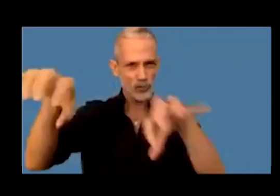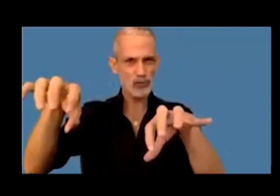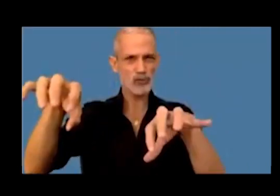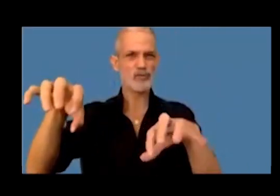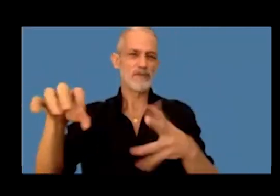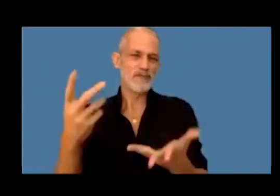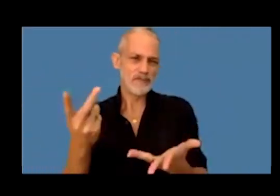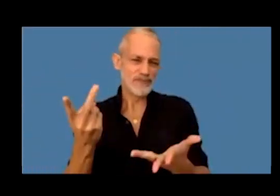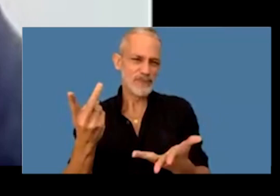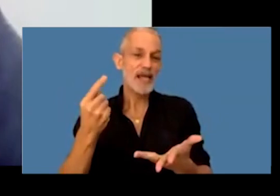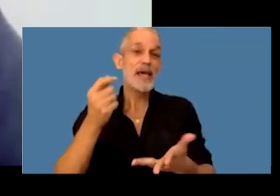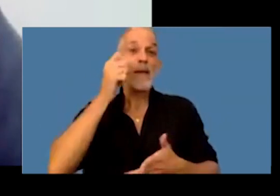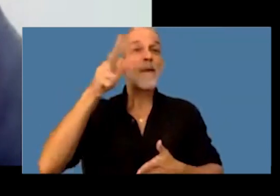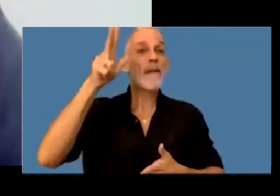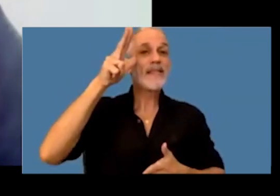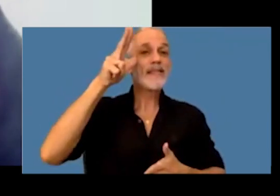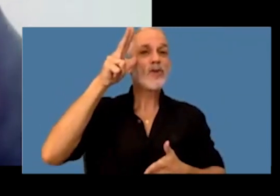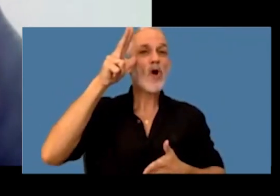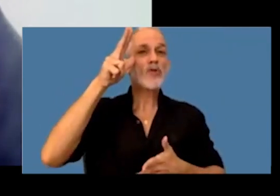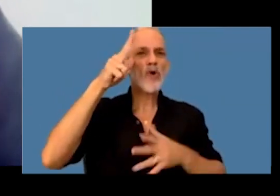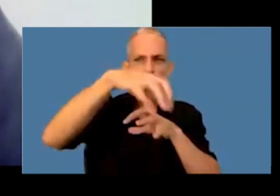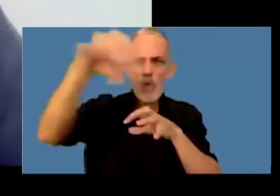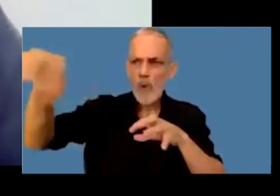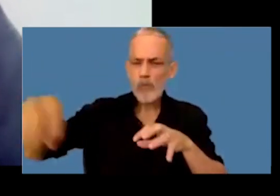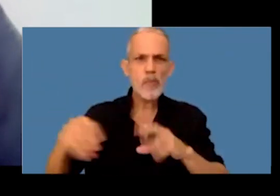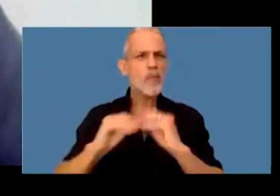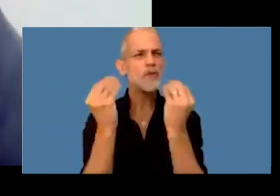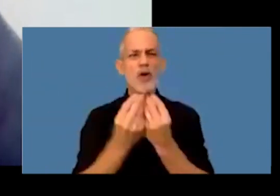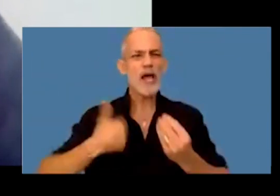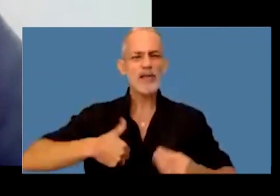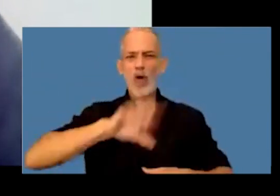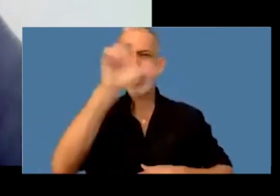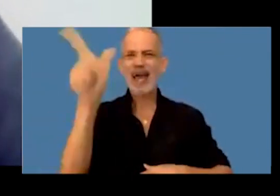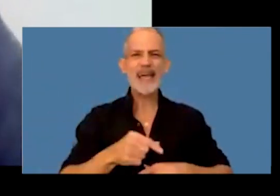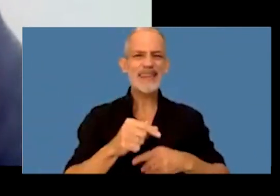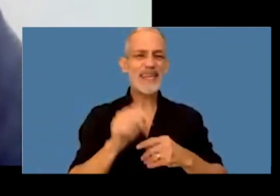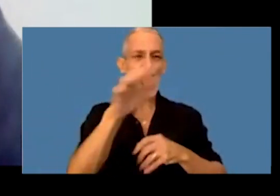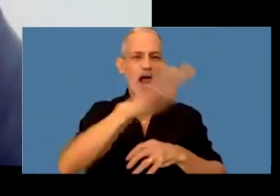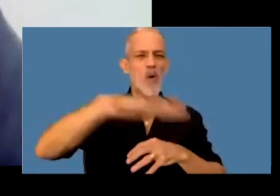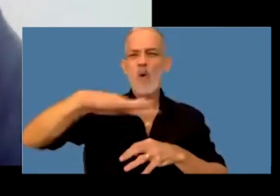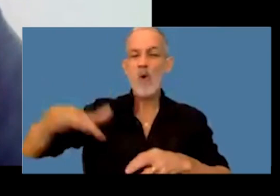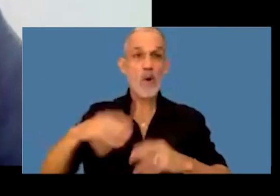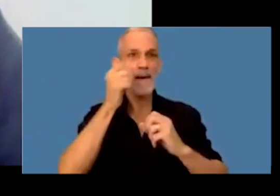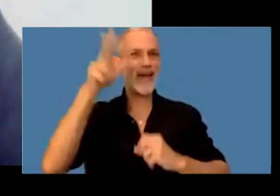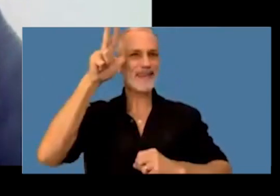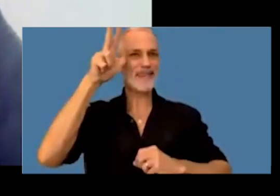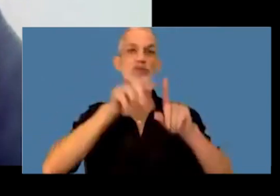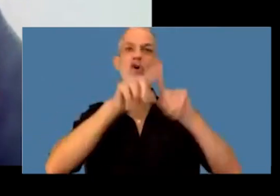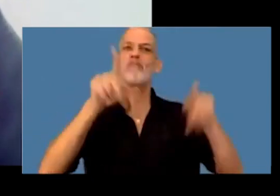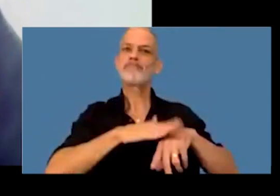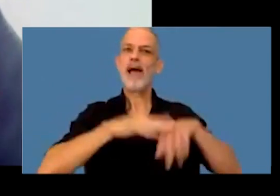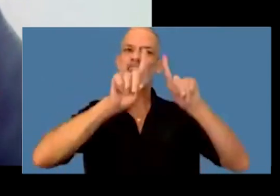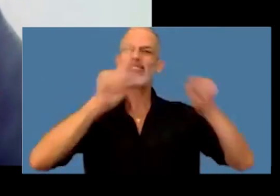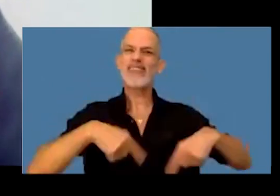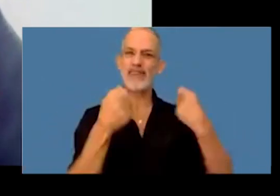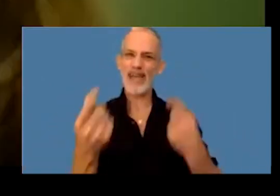hay 28, hoy 28 jurisdicciones en total en todo el país que son responsables de la certificación de la